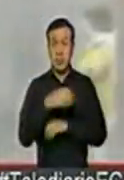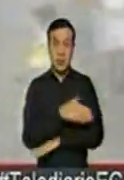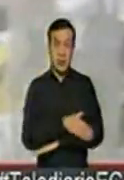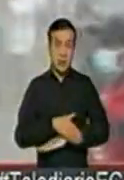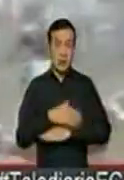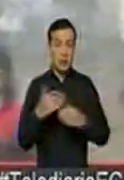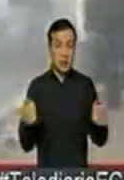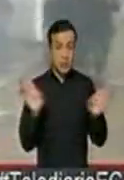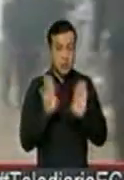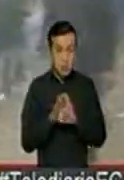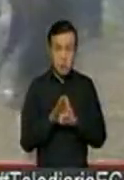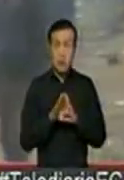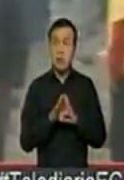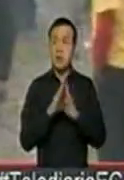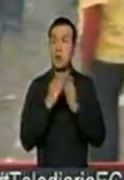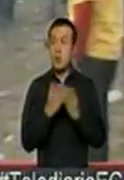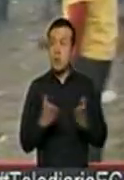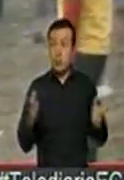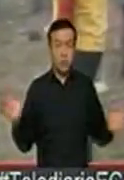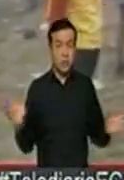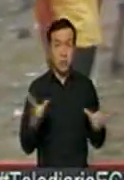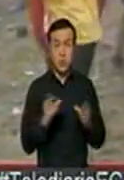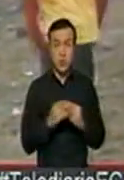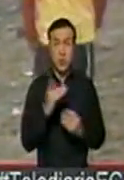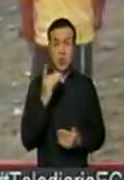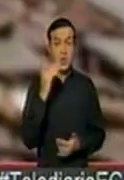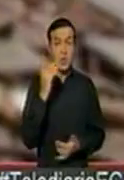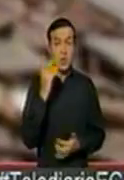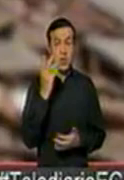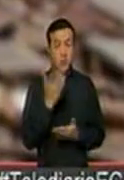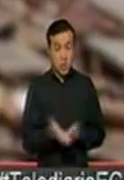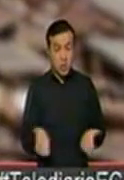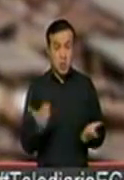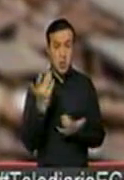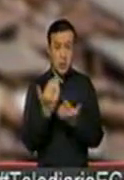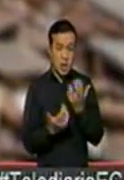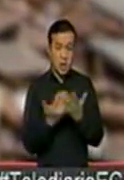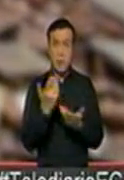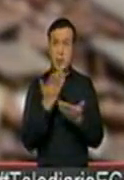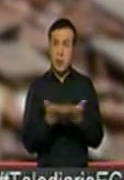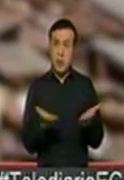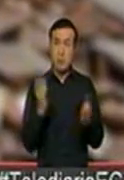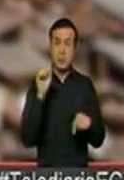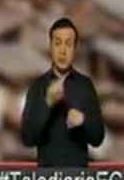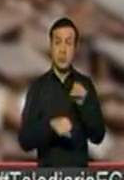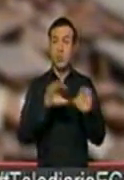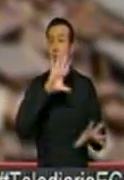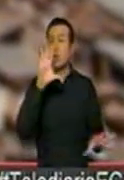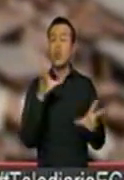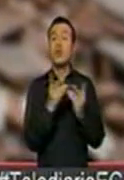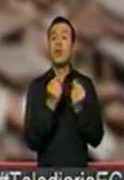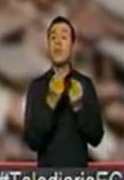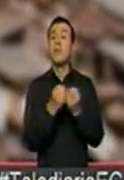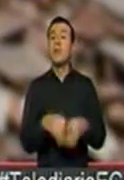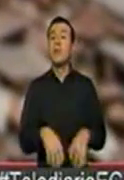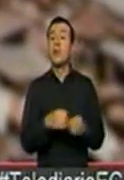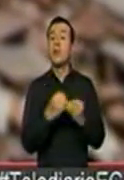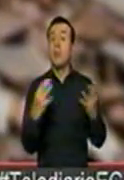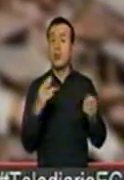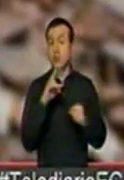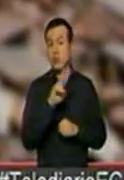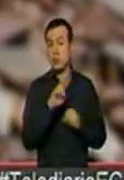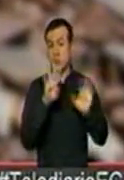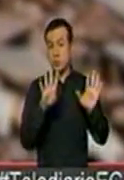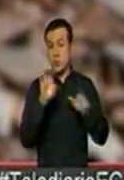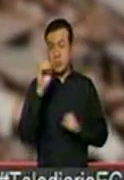bloqueadas, estructuras públicas y privadas incendiadas, bienes patrimoniales destruidos, que suman pérdidas por más de